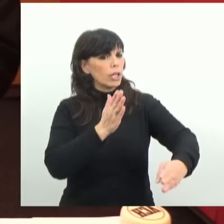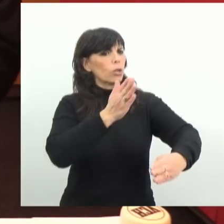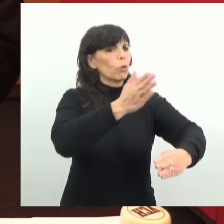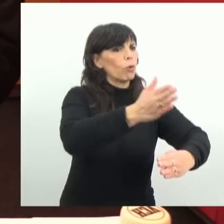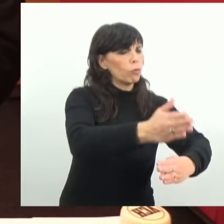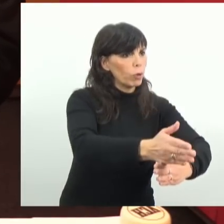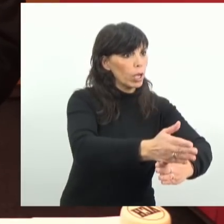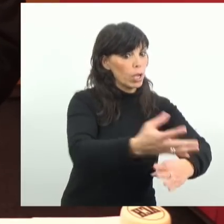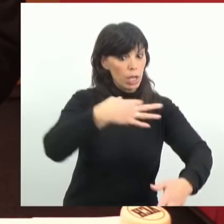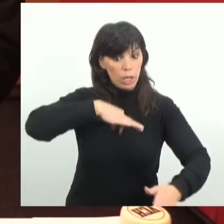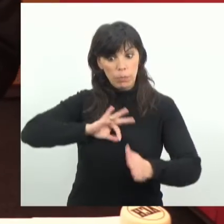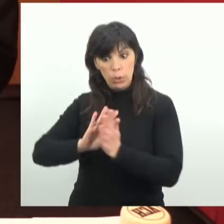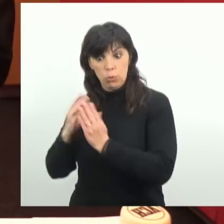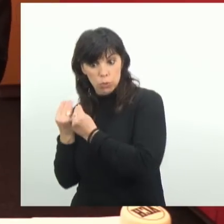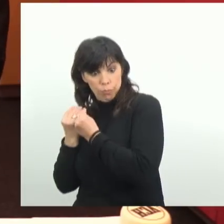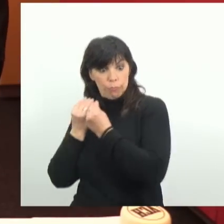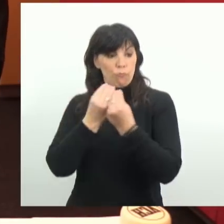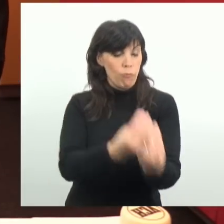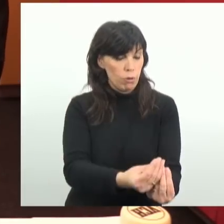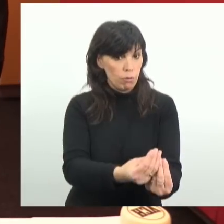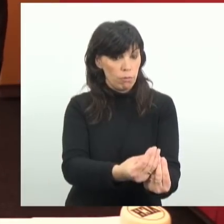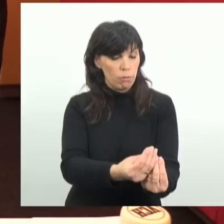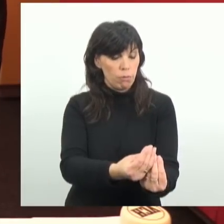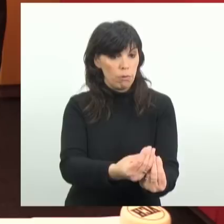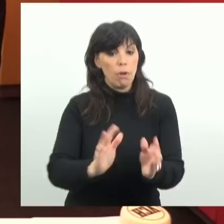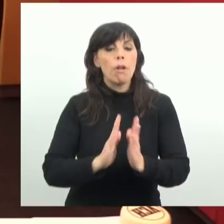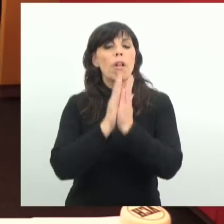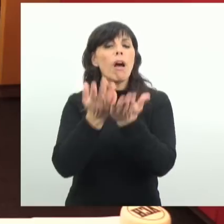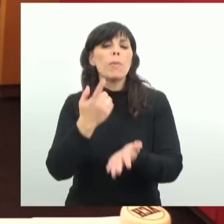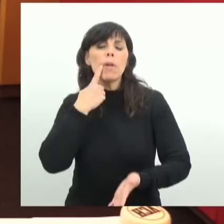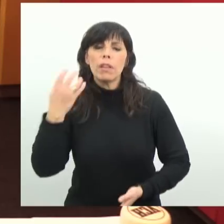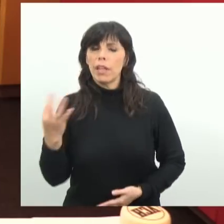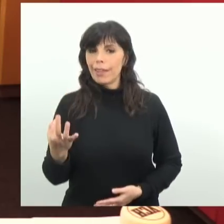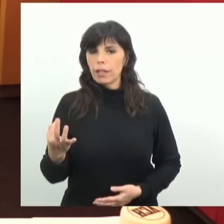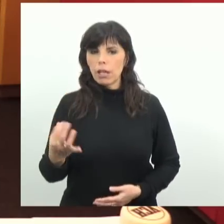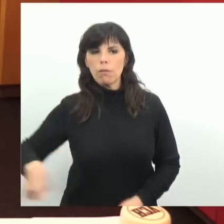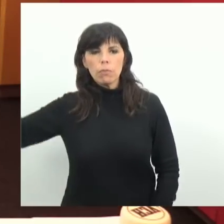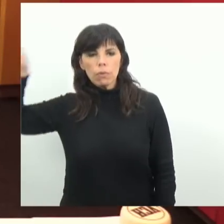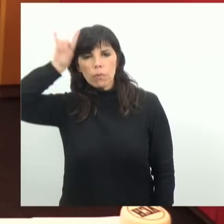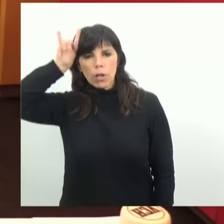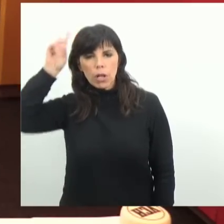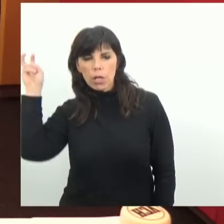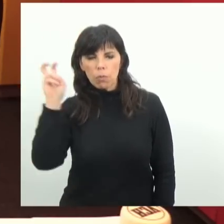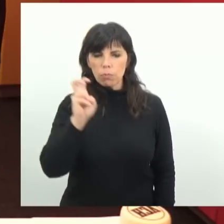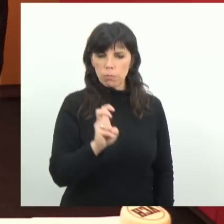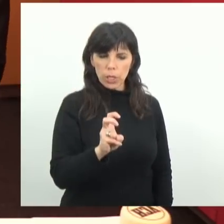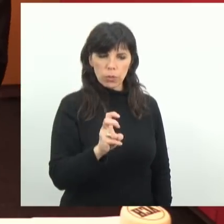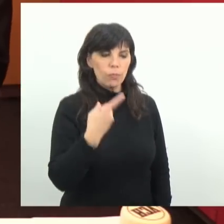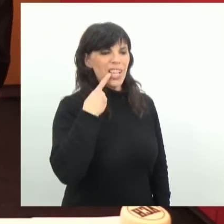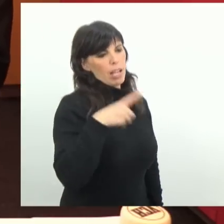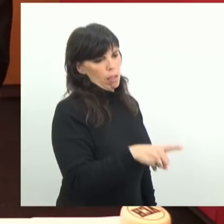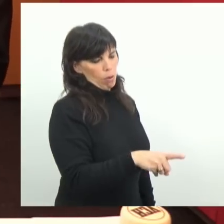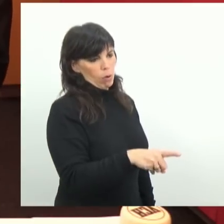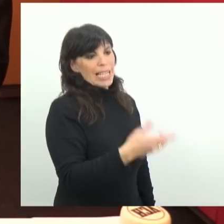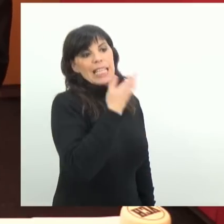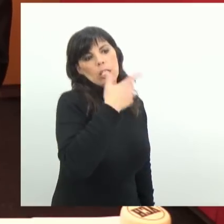Santo, dice la Biblia que vino el tentador y le dijo: si eres hijo